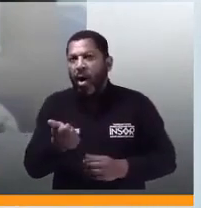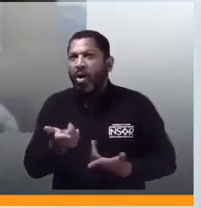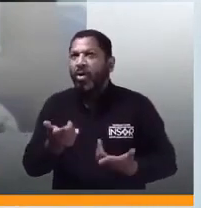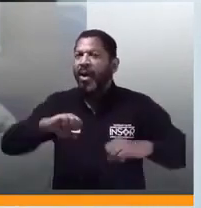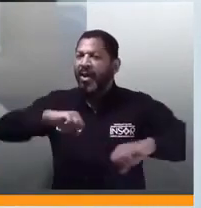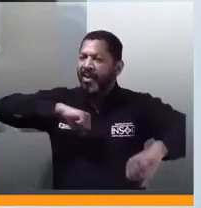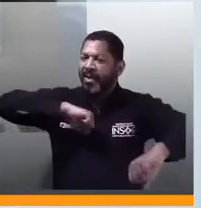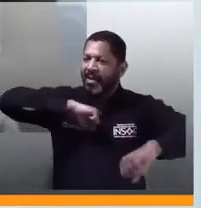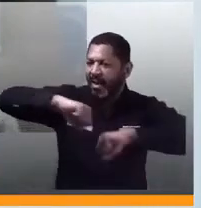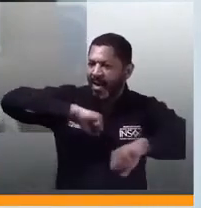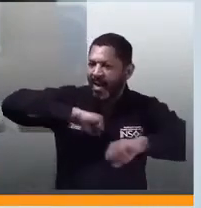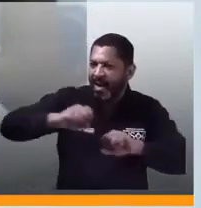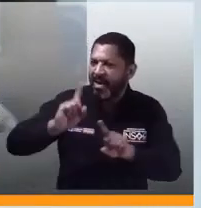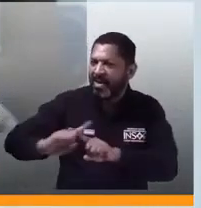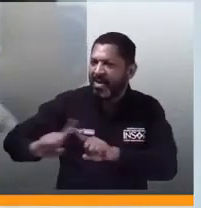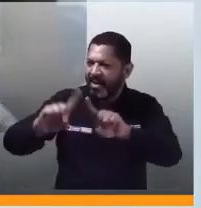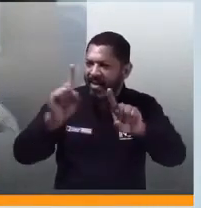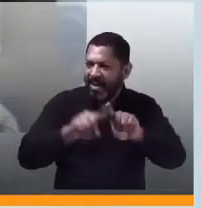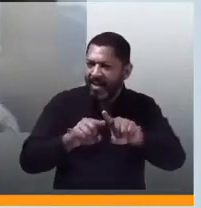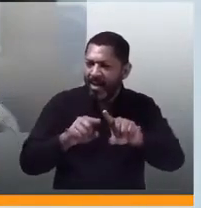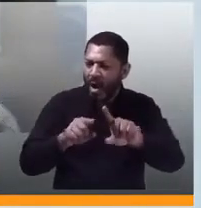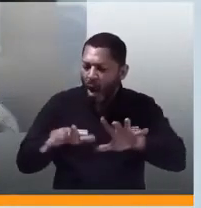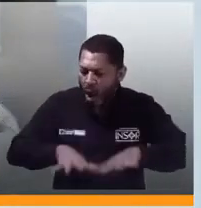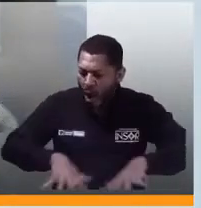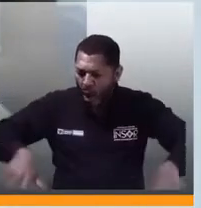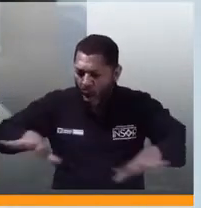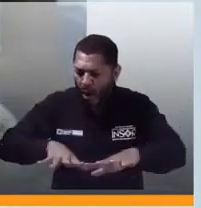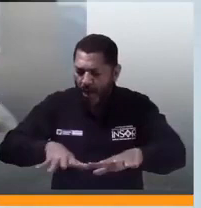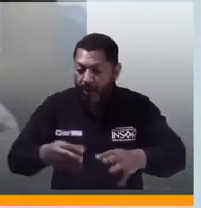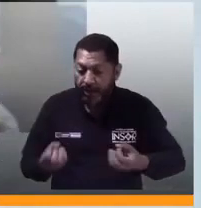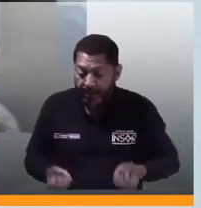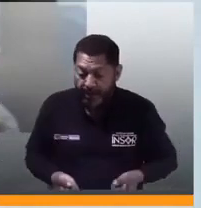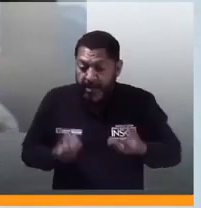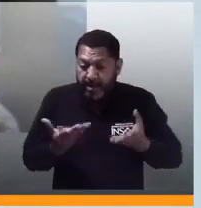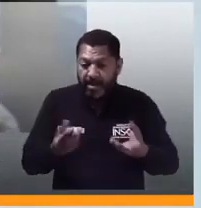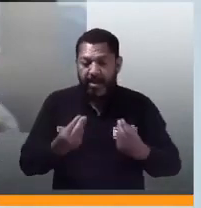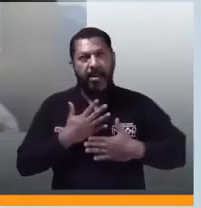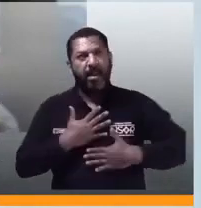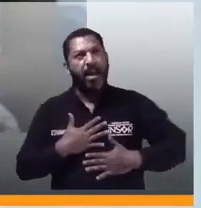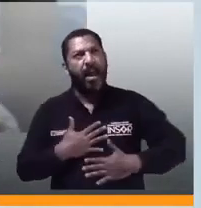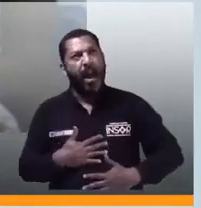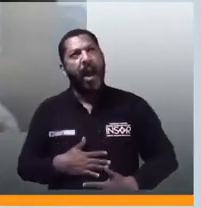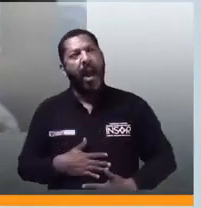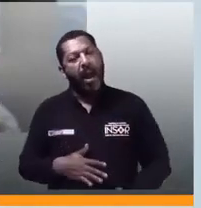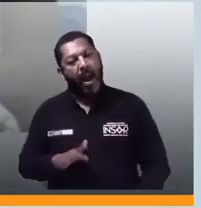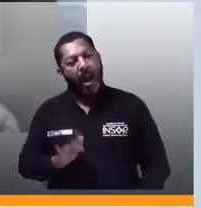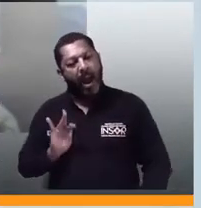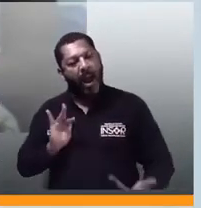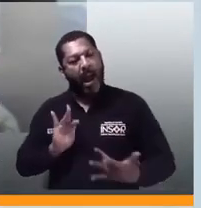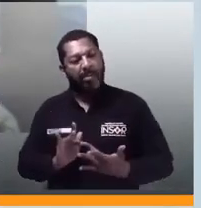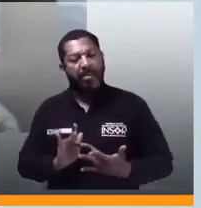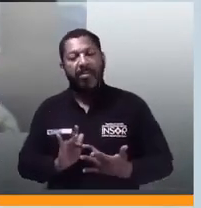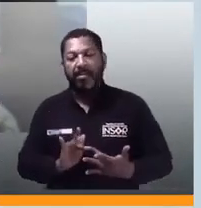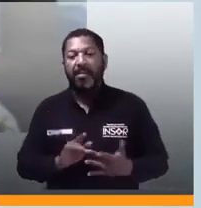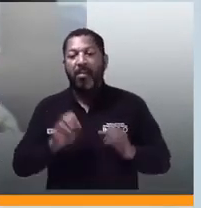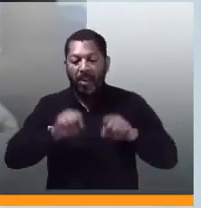que crear otro tipo de ambientes que le permitan a ellos sentirse identificados y poder